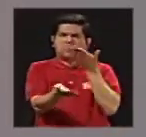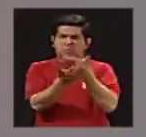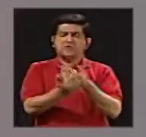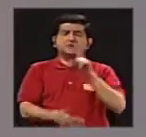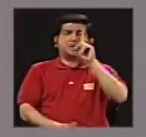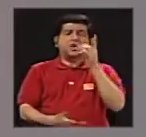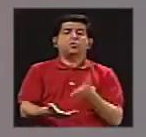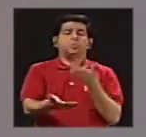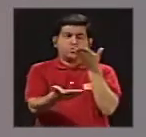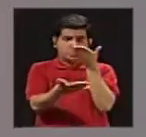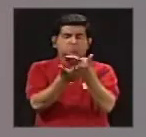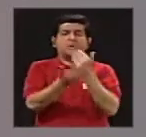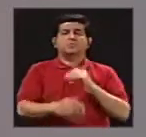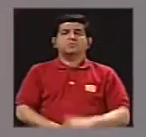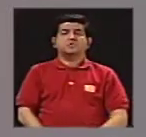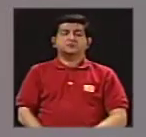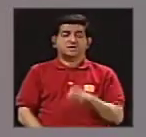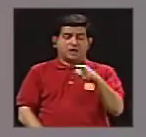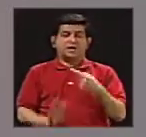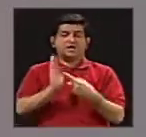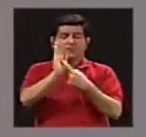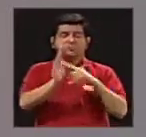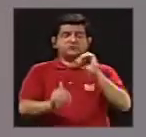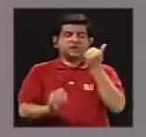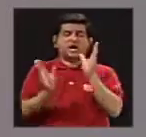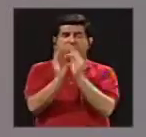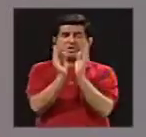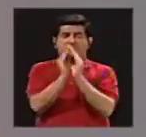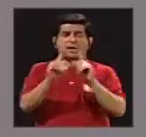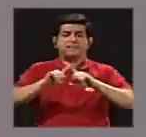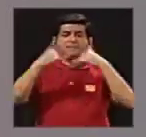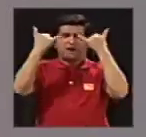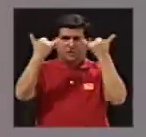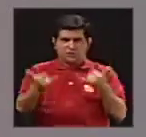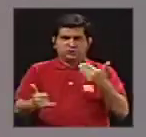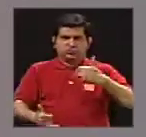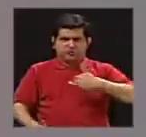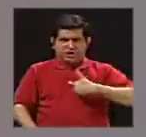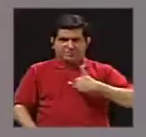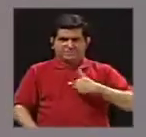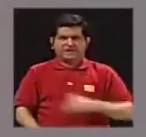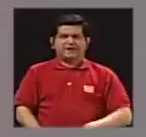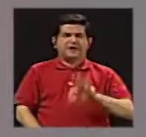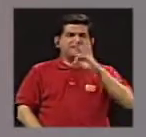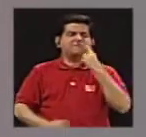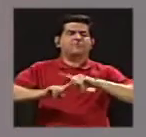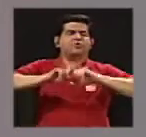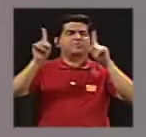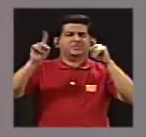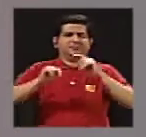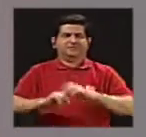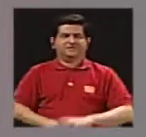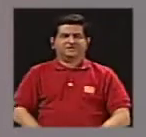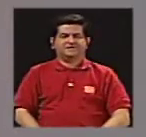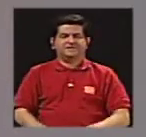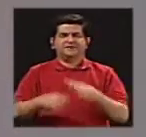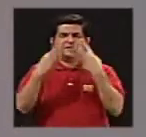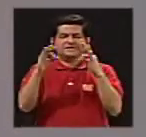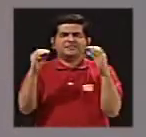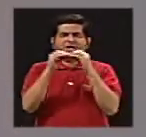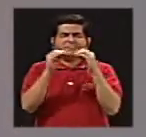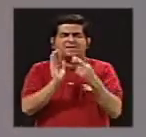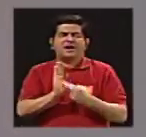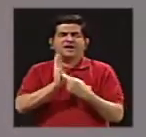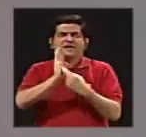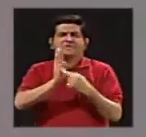una propuesta que ha sido presentada en otros congresos pero aquí viene ya un tono diferente este Buscar una mayor